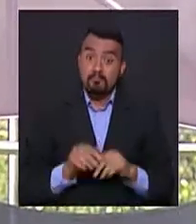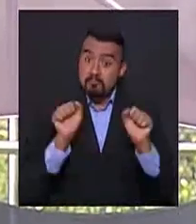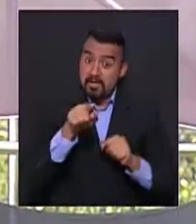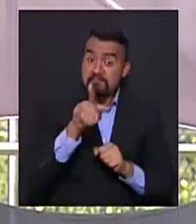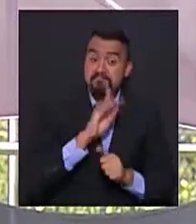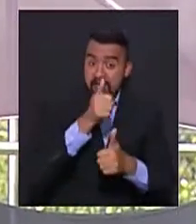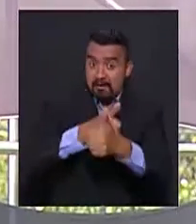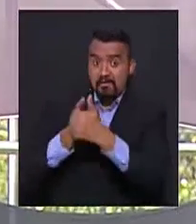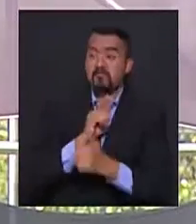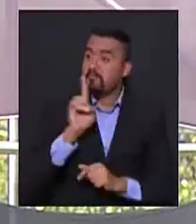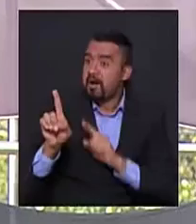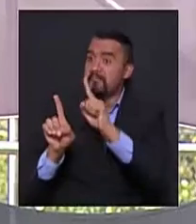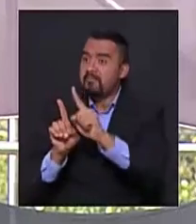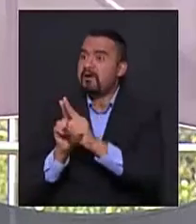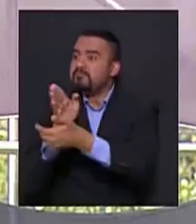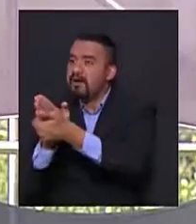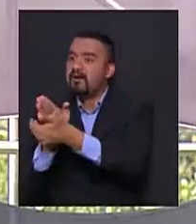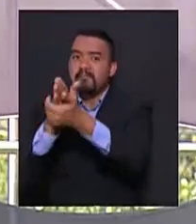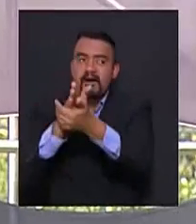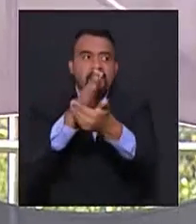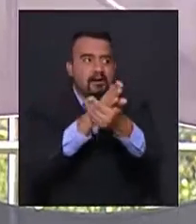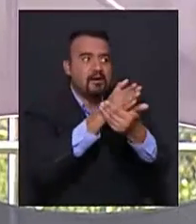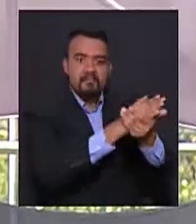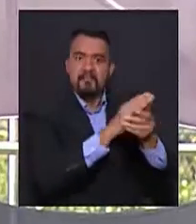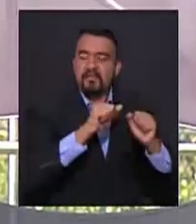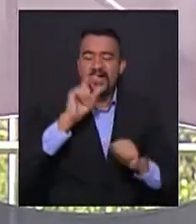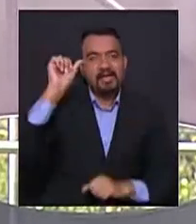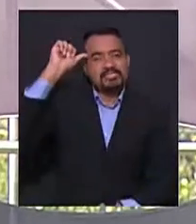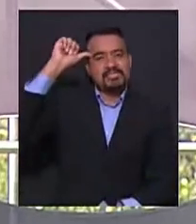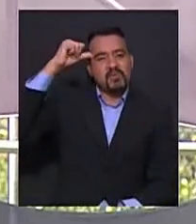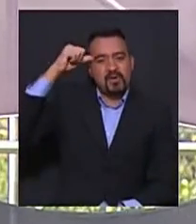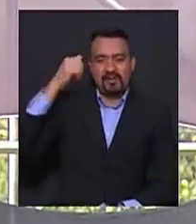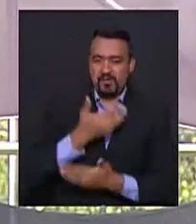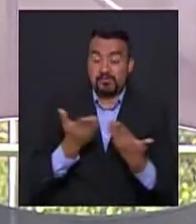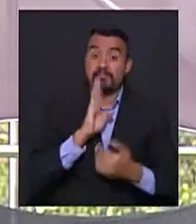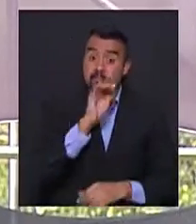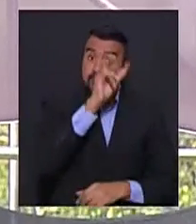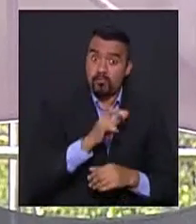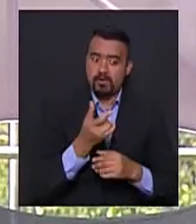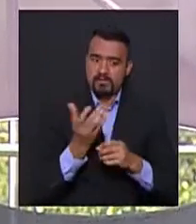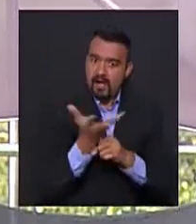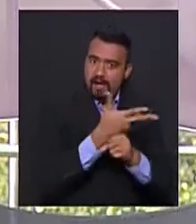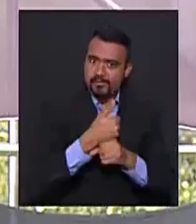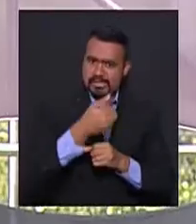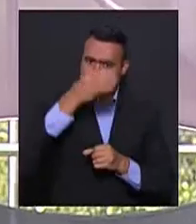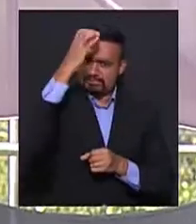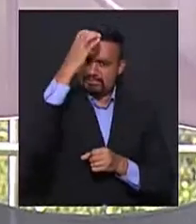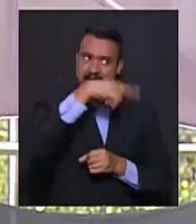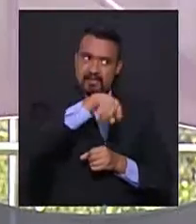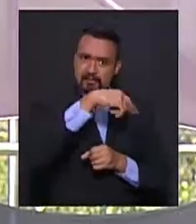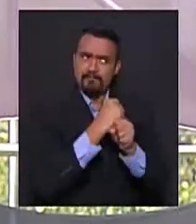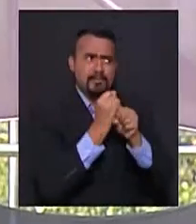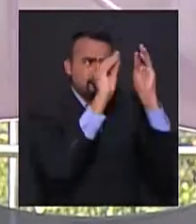gracias a nuestros artistas, a quienes extiendo mi reconocimiento y gratitud. Creemos en el